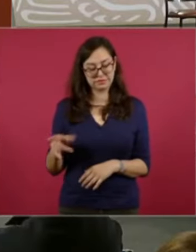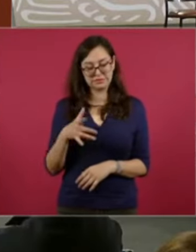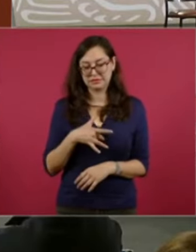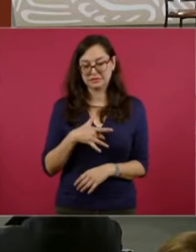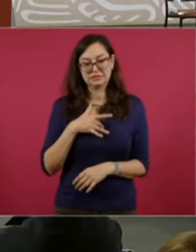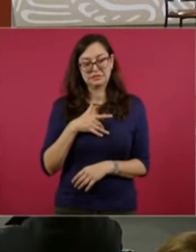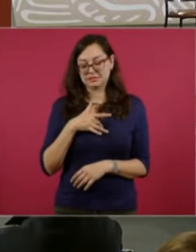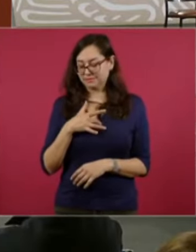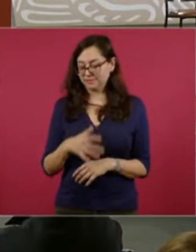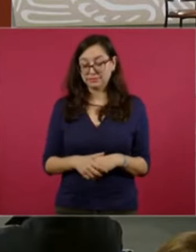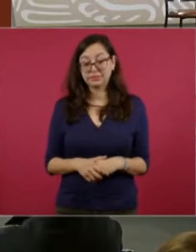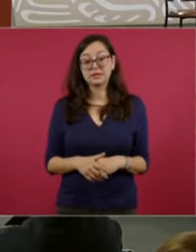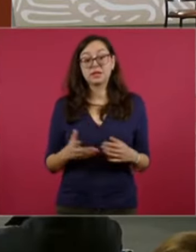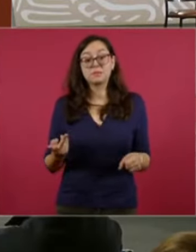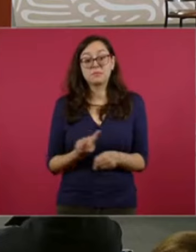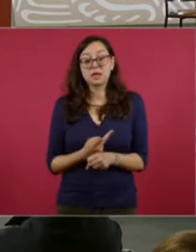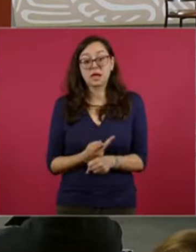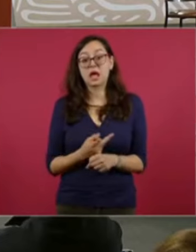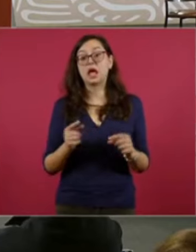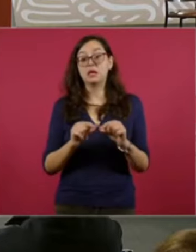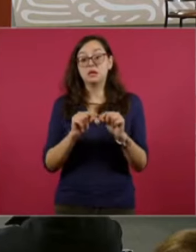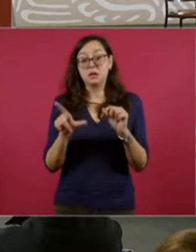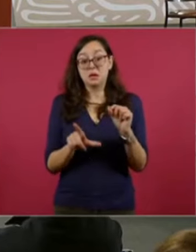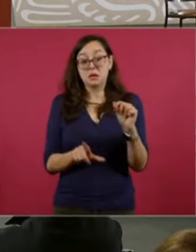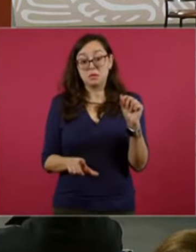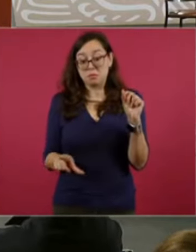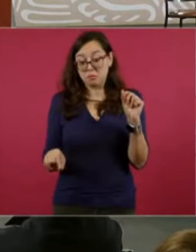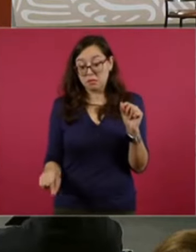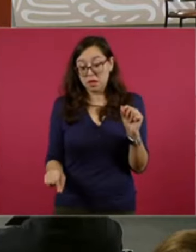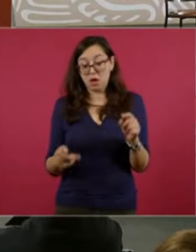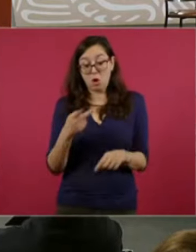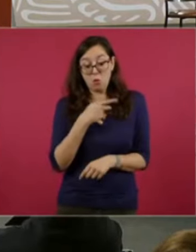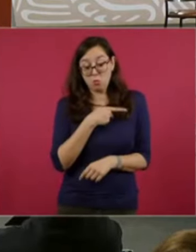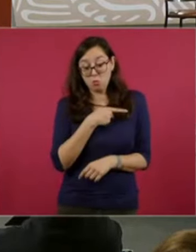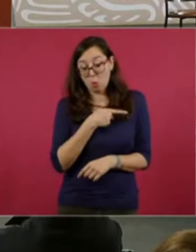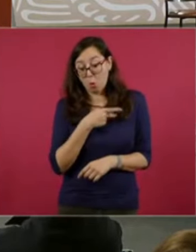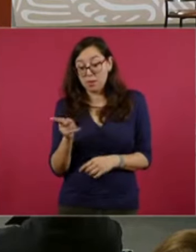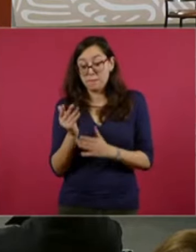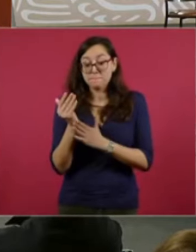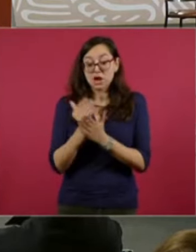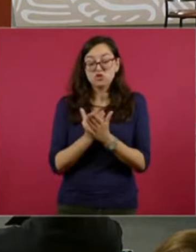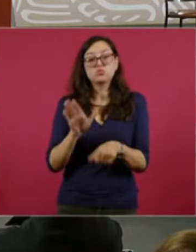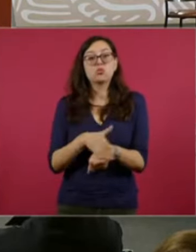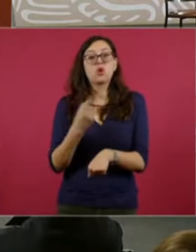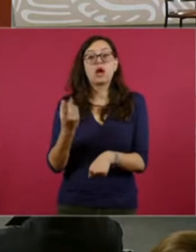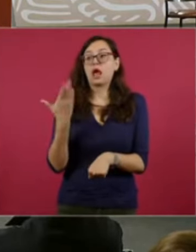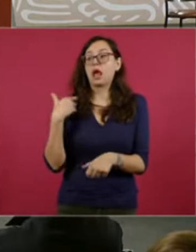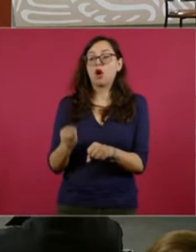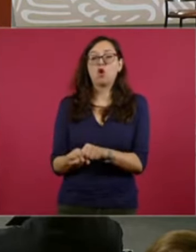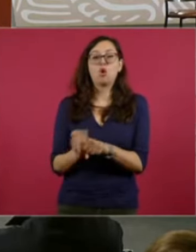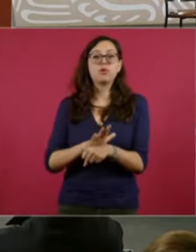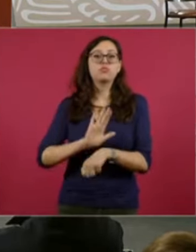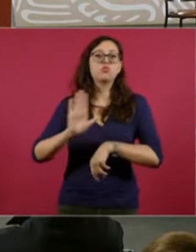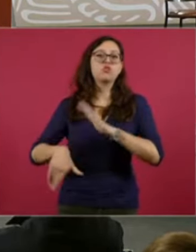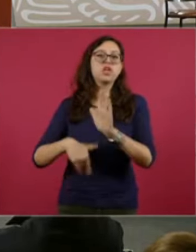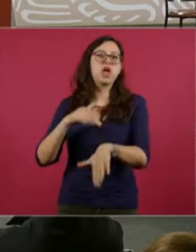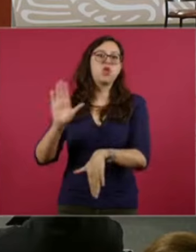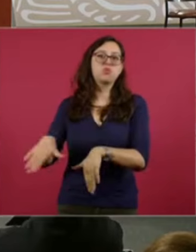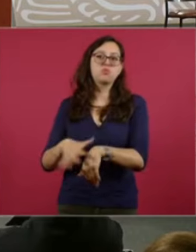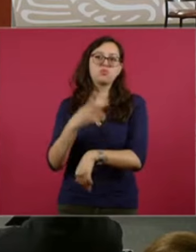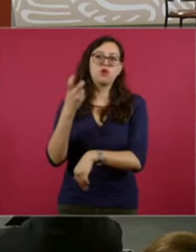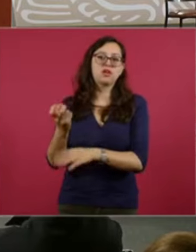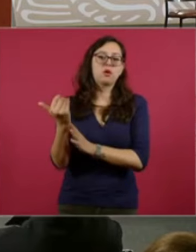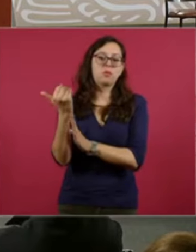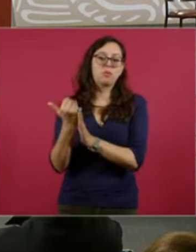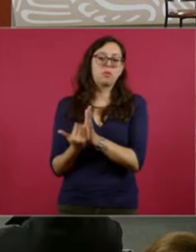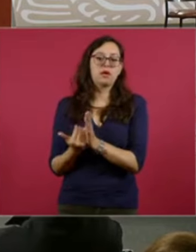que hoy anda abriendo la boca de más, como si en su gobierno lo haya hecho muy bien. Hay que